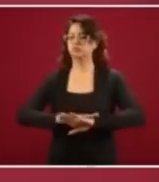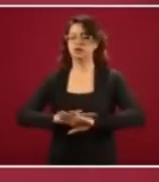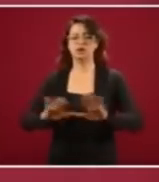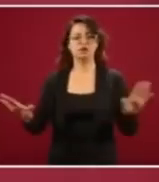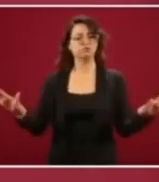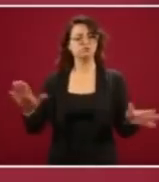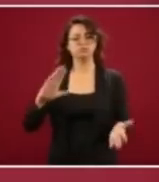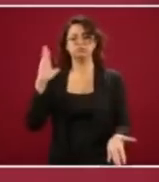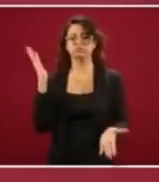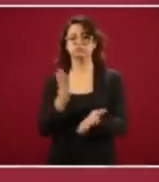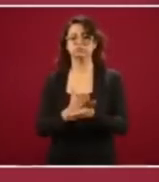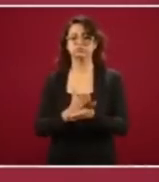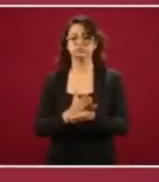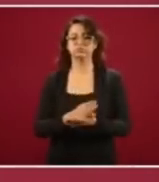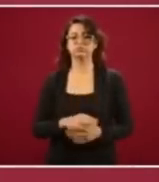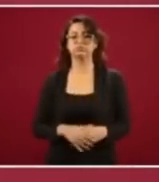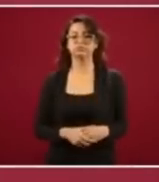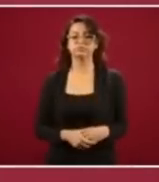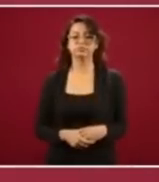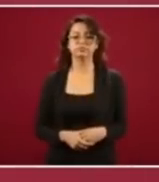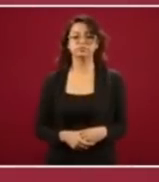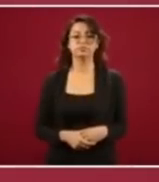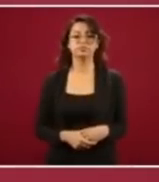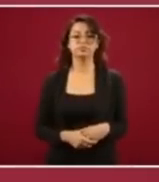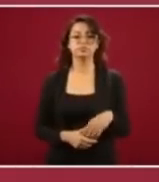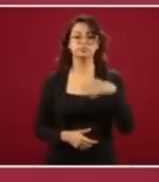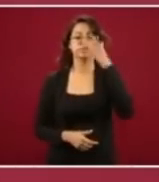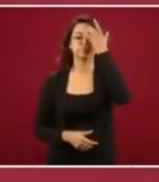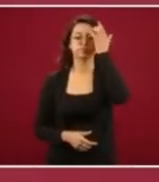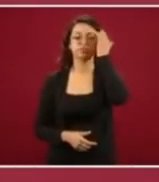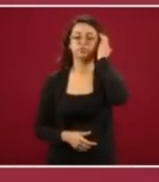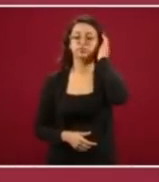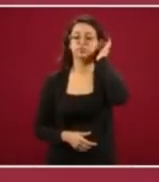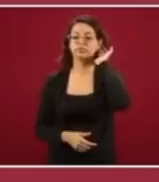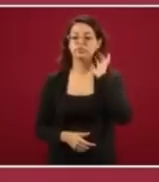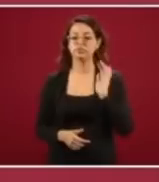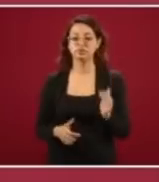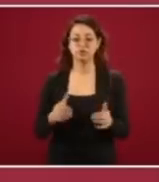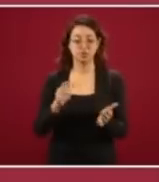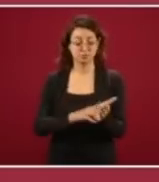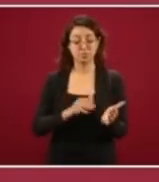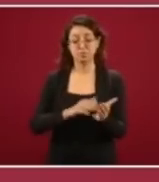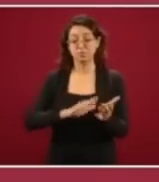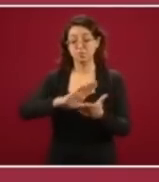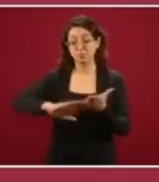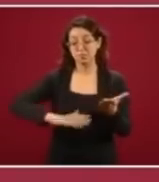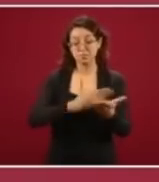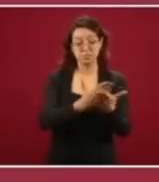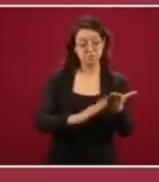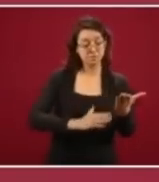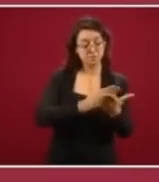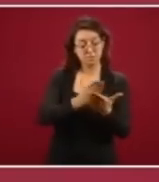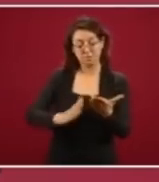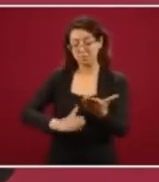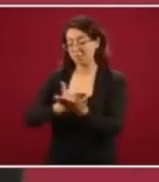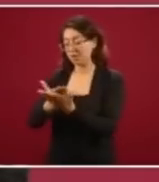y después de presentarse toda la documentación, porque se